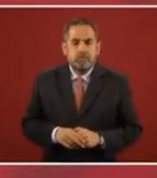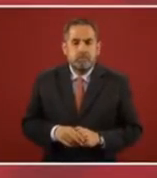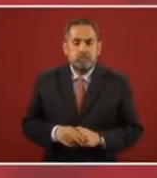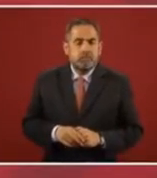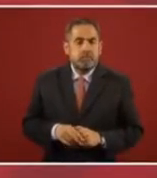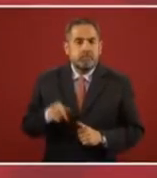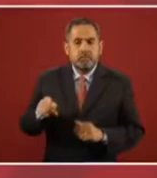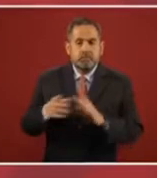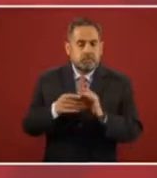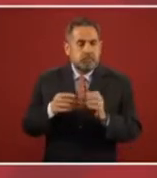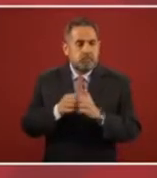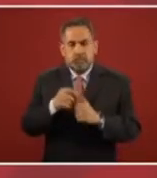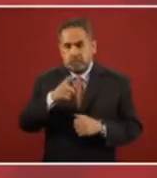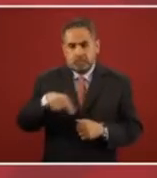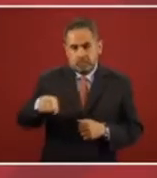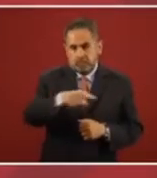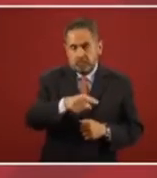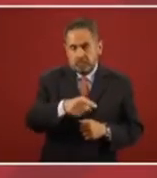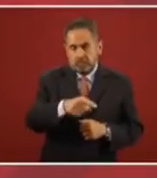con ustedes